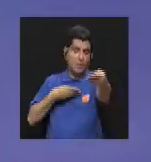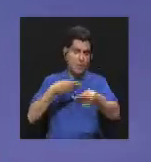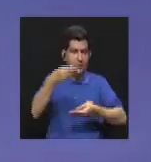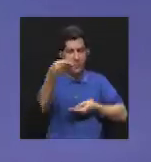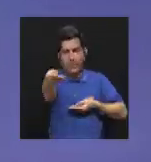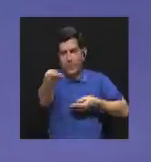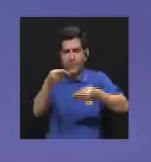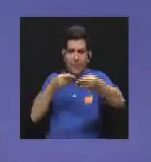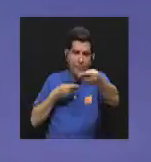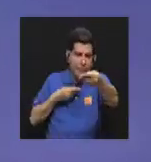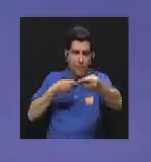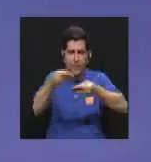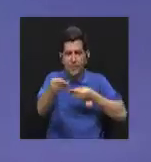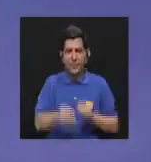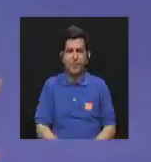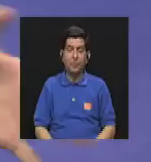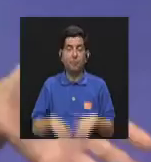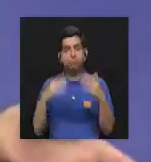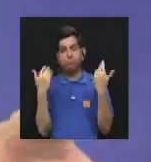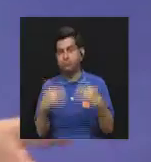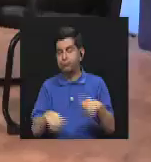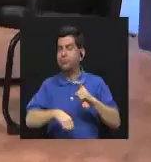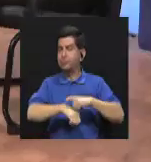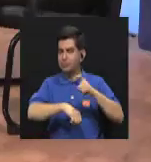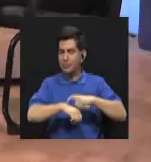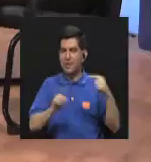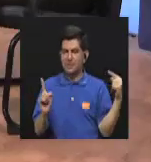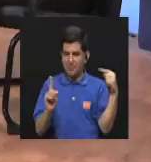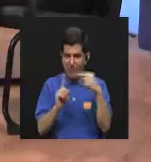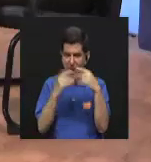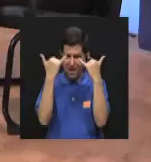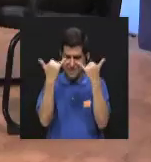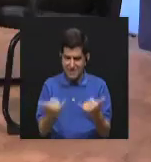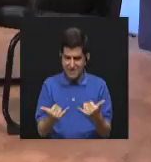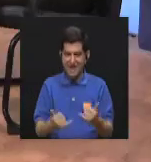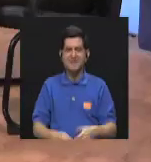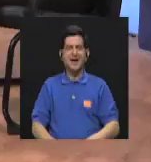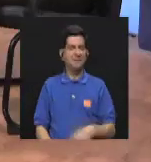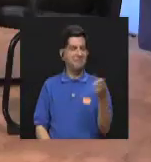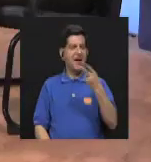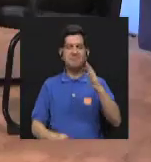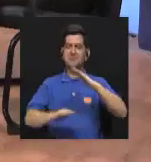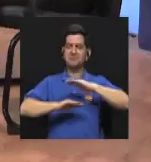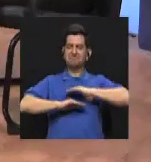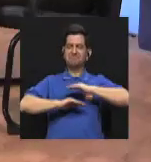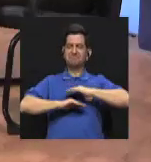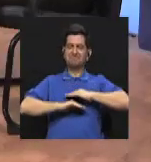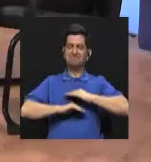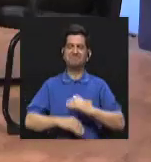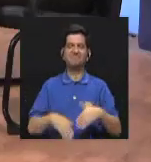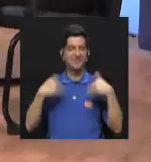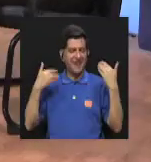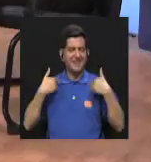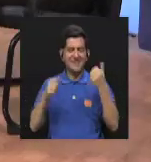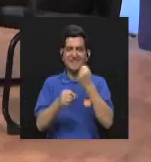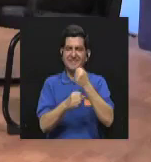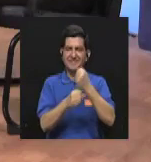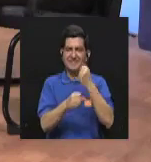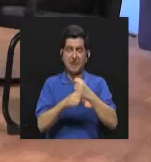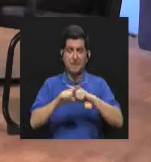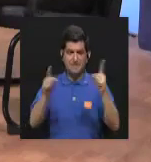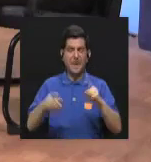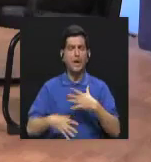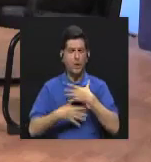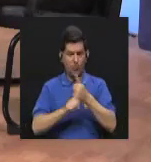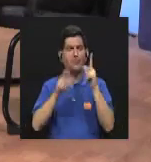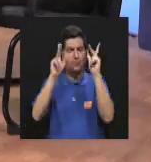reenviarle tamaño, rato estuvimos en eso hasta que le dimos un... Estuvimos contentos los dos con lo que había. Pero es muy importante confiar